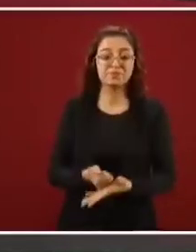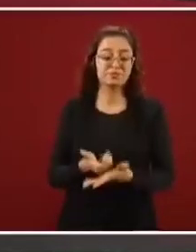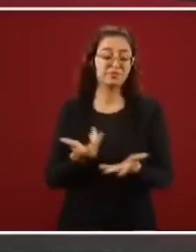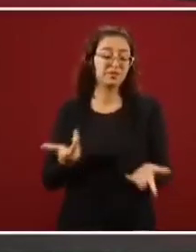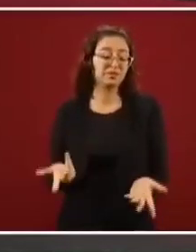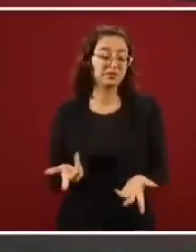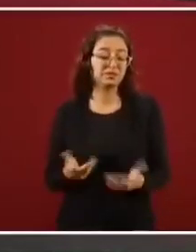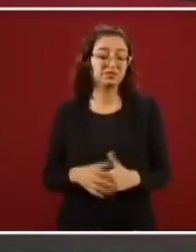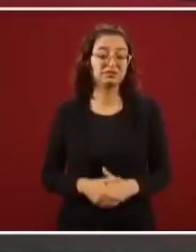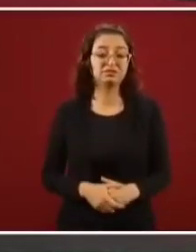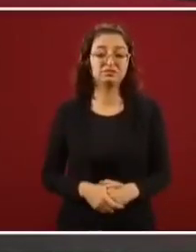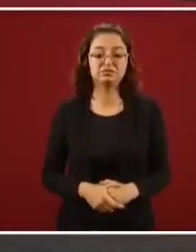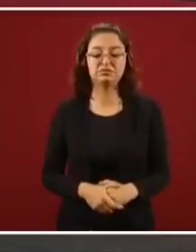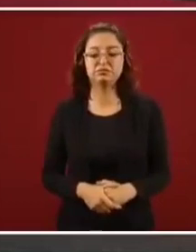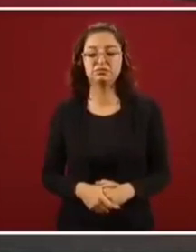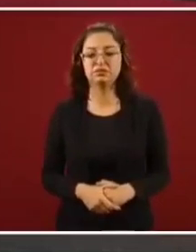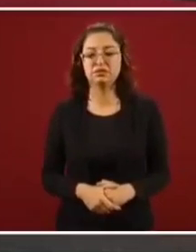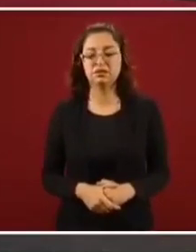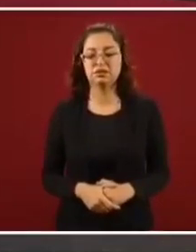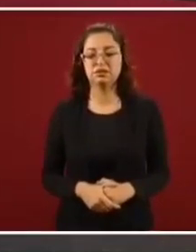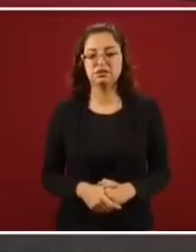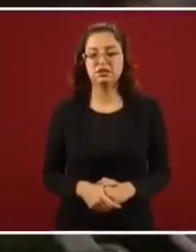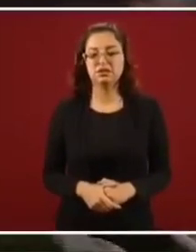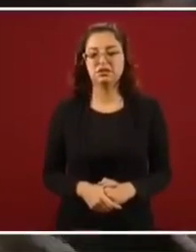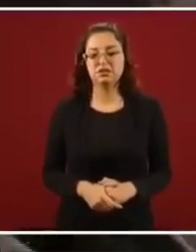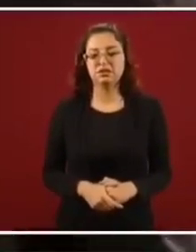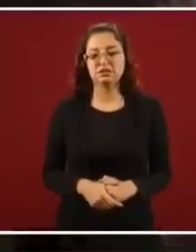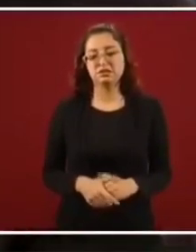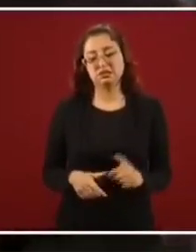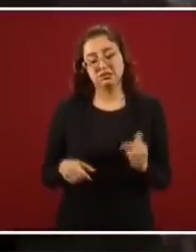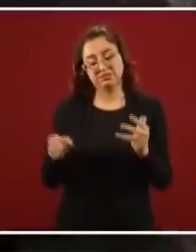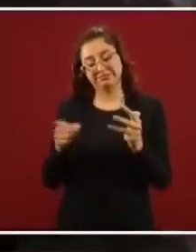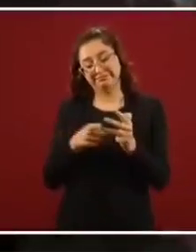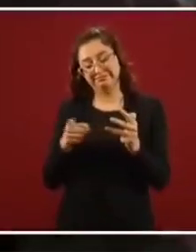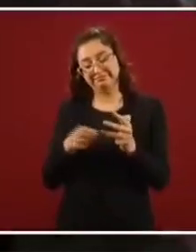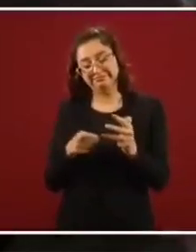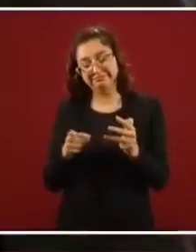a reparar el daño. Entonces, hay esa tercera opción.